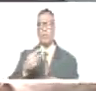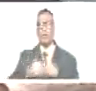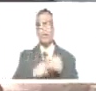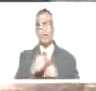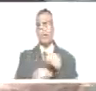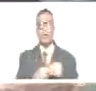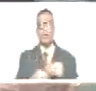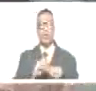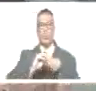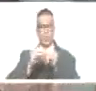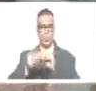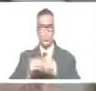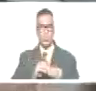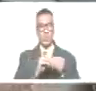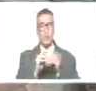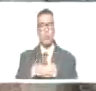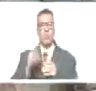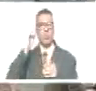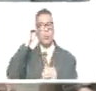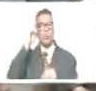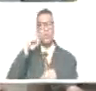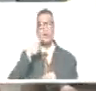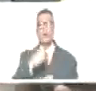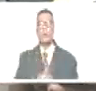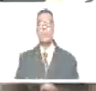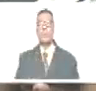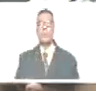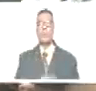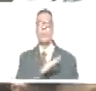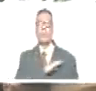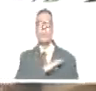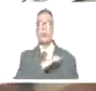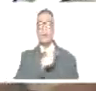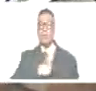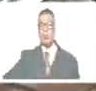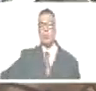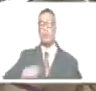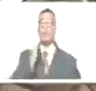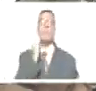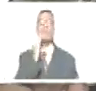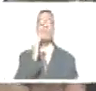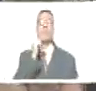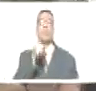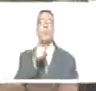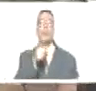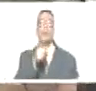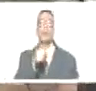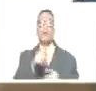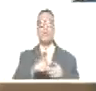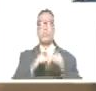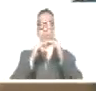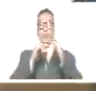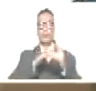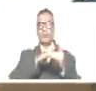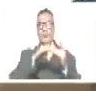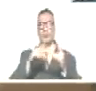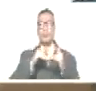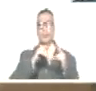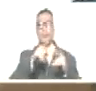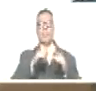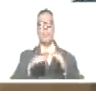ajustes razonables? Bueno, el propio presidente ponía el ejemplo de las rampas, pues, que se improvisaron en ese